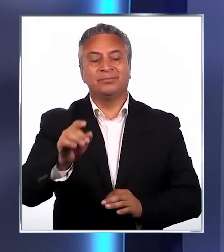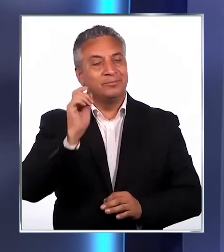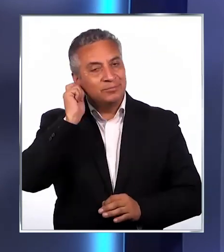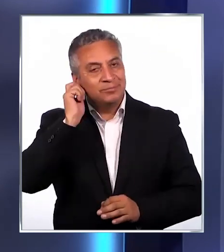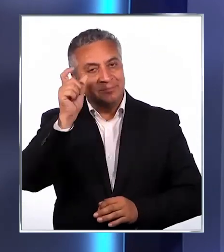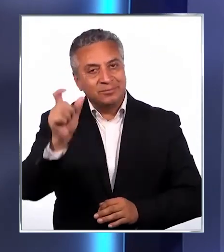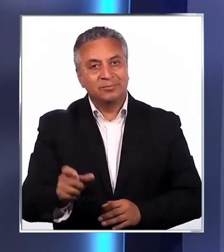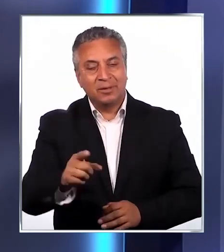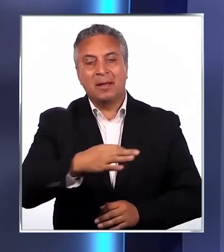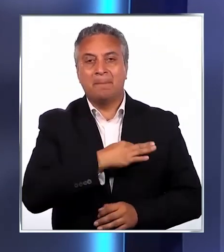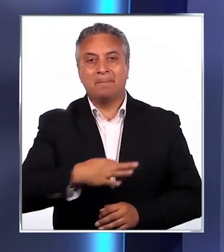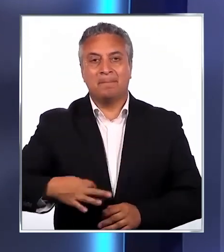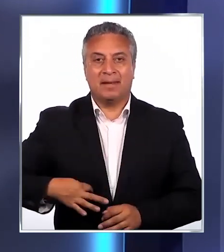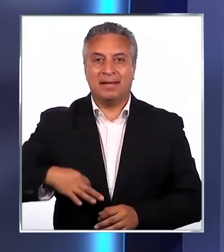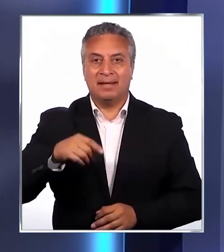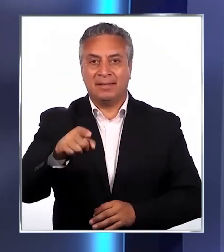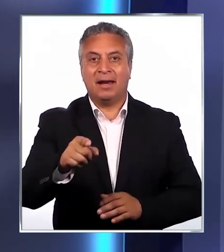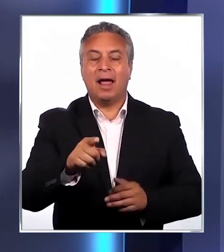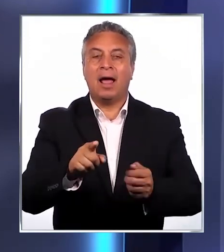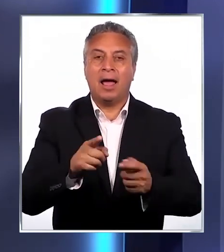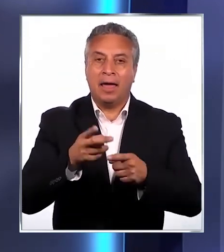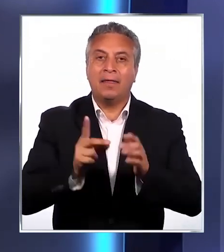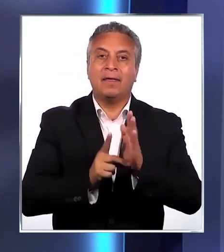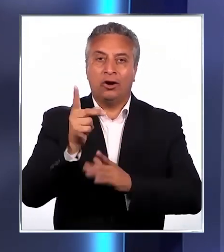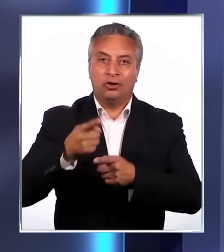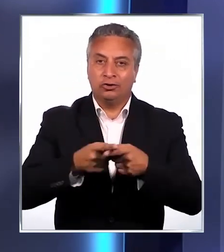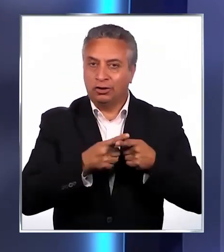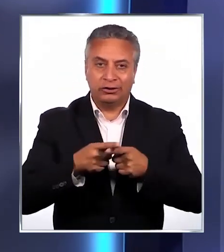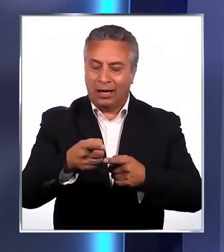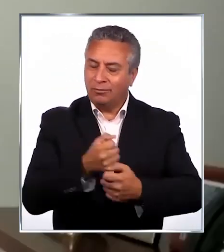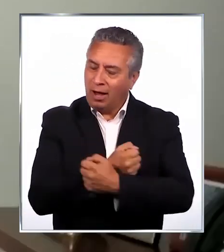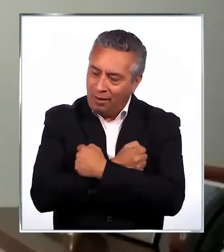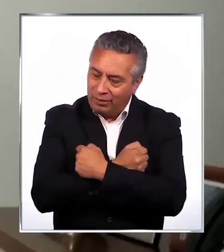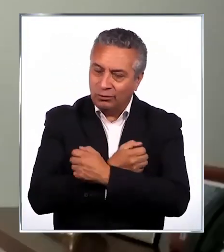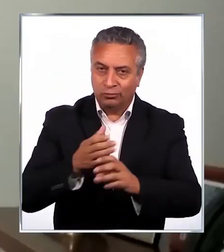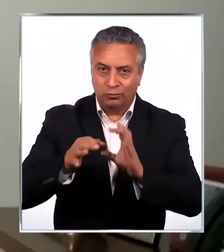ministra de Desarrollo Social y Familia, muchísimas gracias por esta conversación y le mandamos un abrazo.